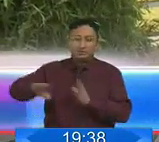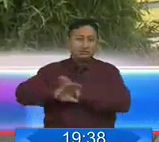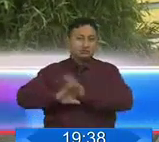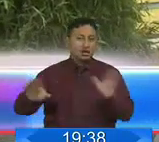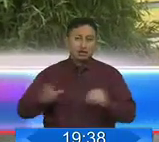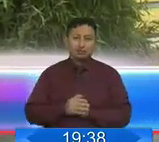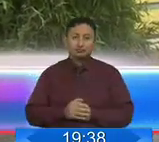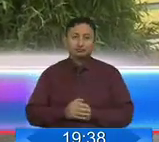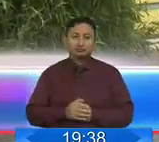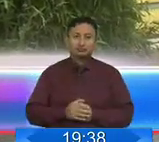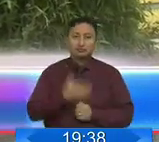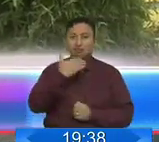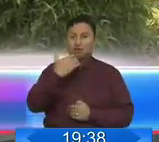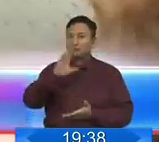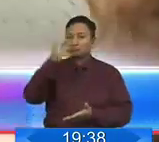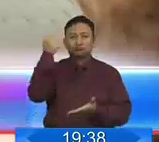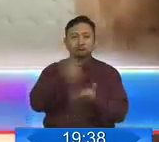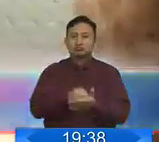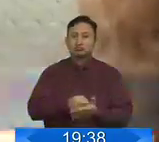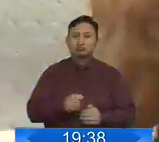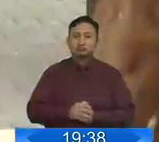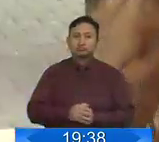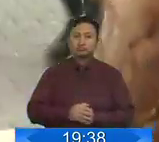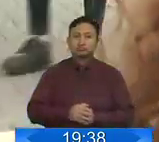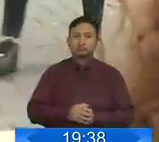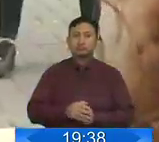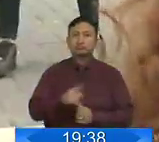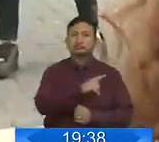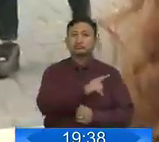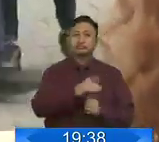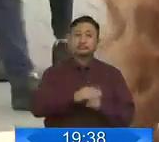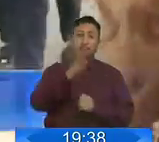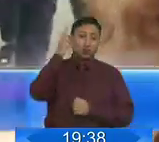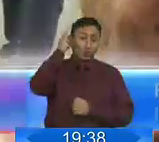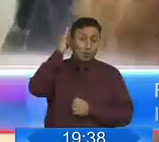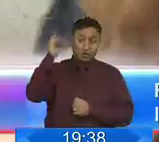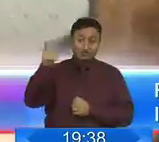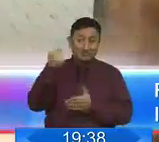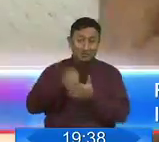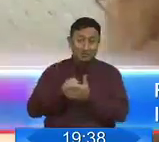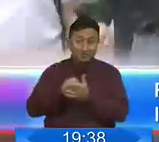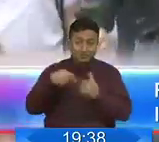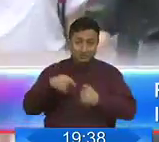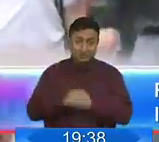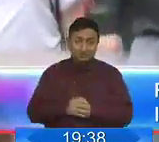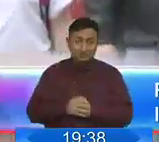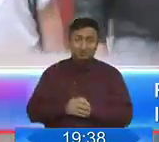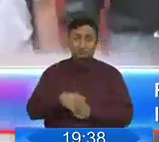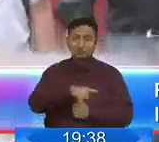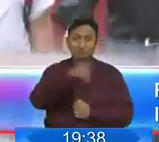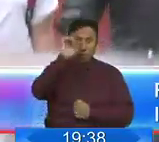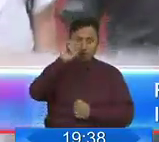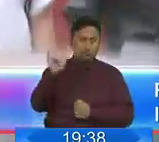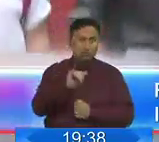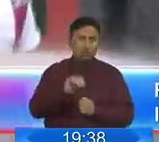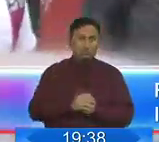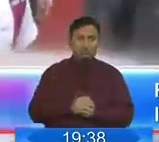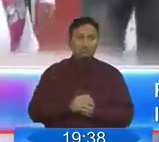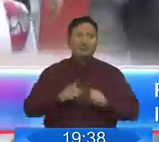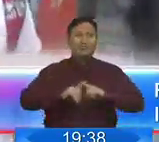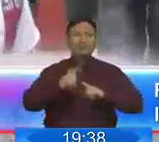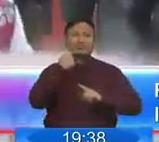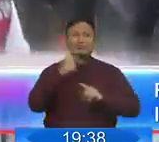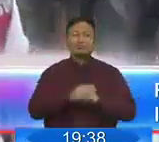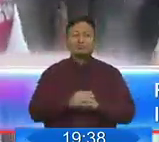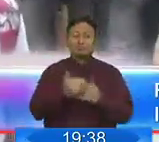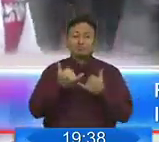y comenzar a pagar el corriente. Silvana Costa, mujer que salía de comprar de un centro comercial de la capital, mantiene la misma opinión, pero además señala que dentro